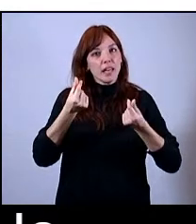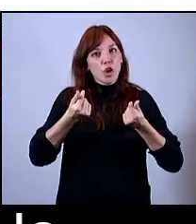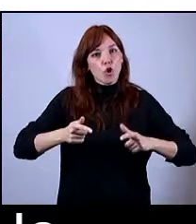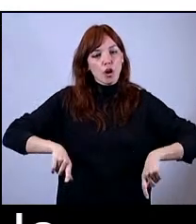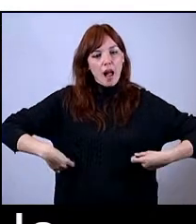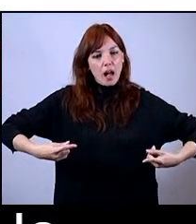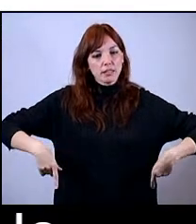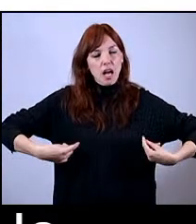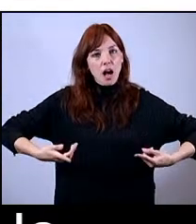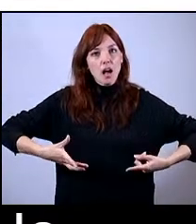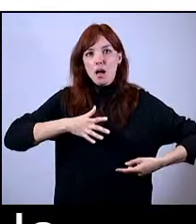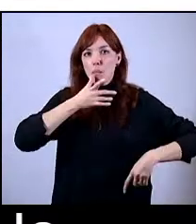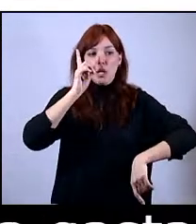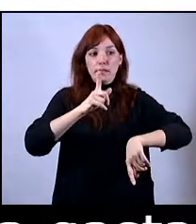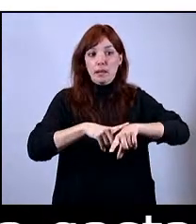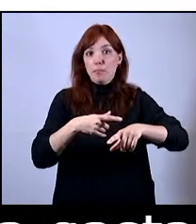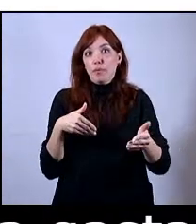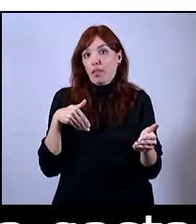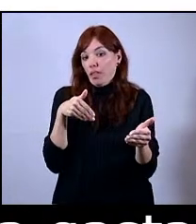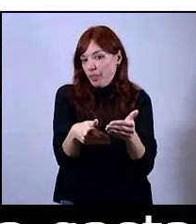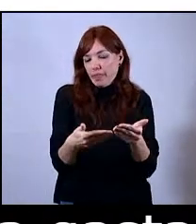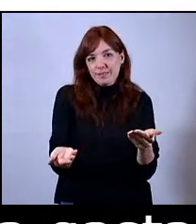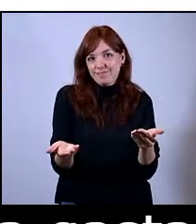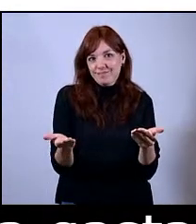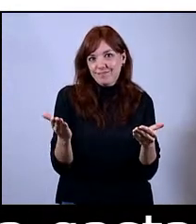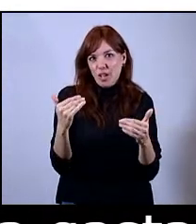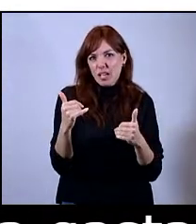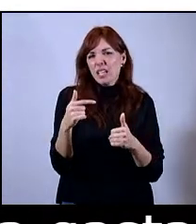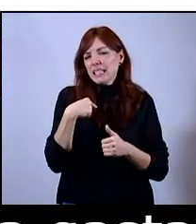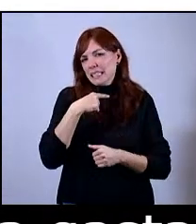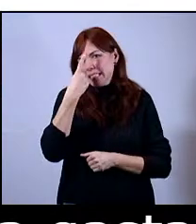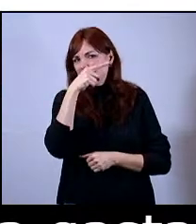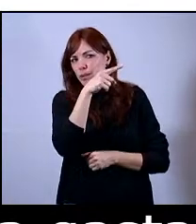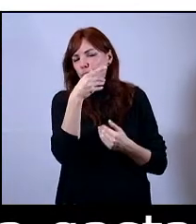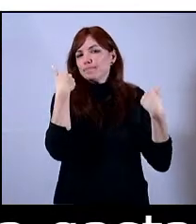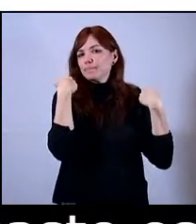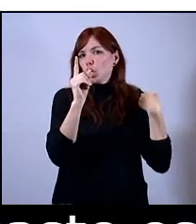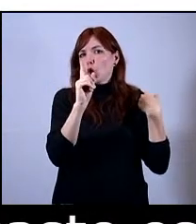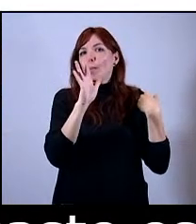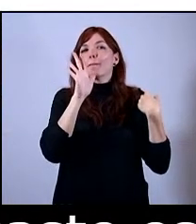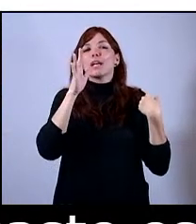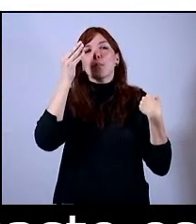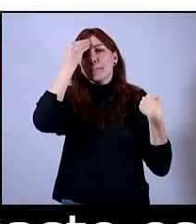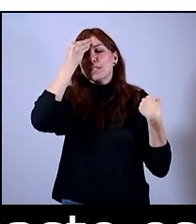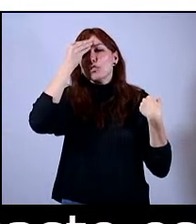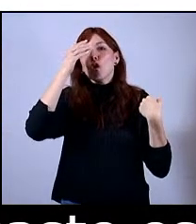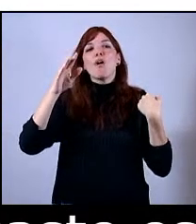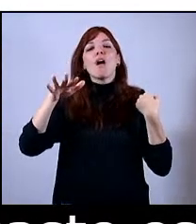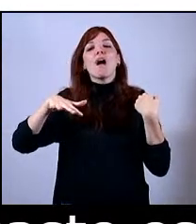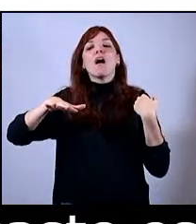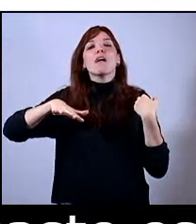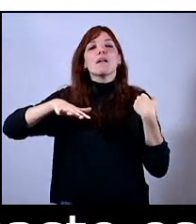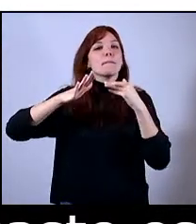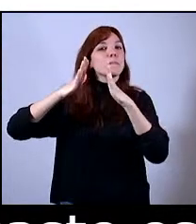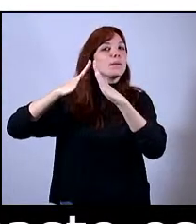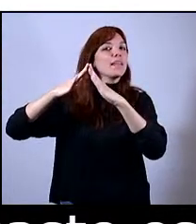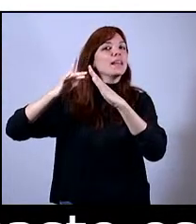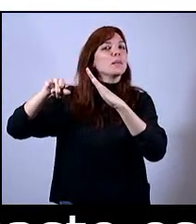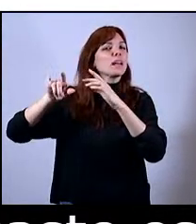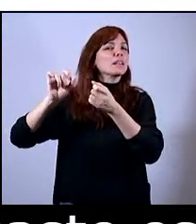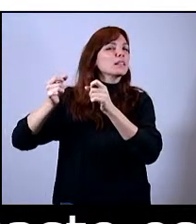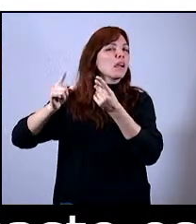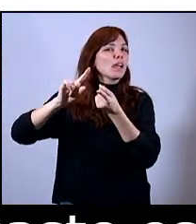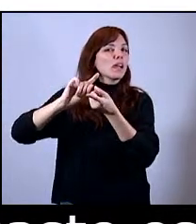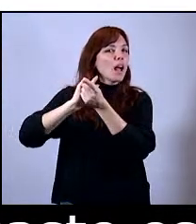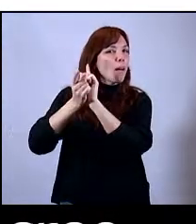puede ser que no dé tiempo a gastar ese dinero. Y aunque sé que no es su competencia, pero creo que también en el área de vivienda hay modificaciones similares en marcha. No sé